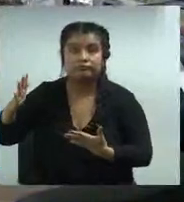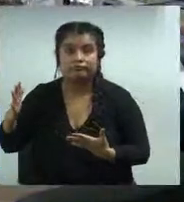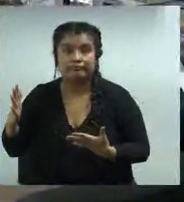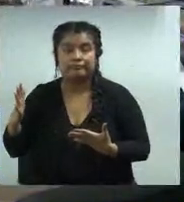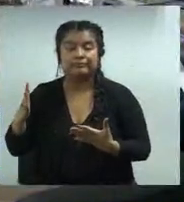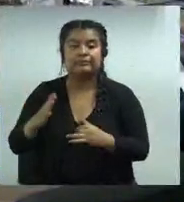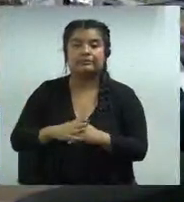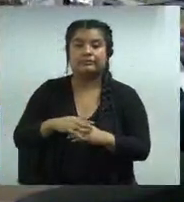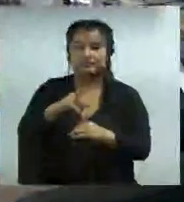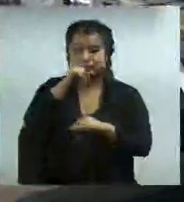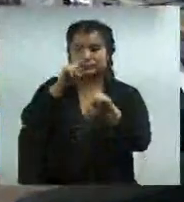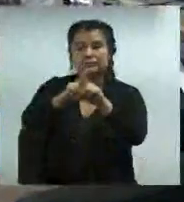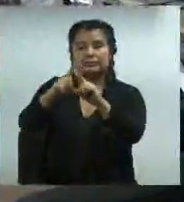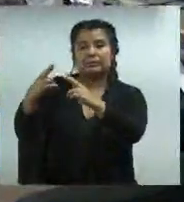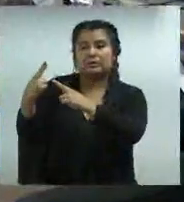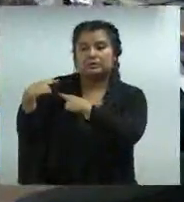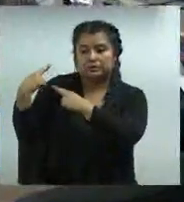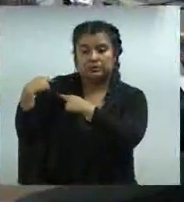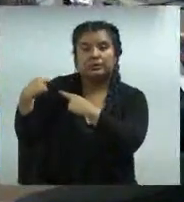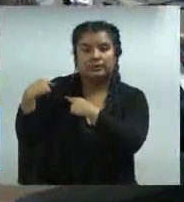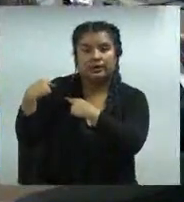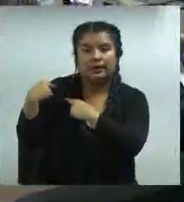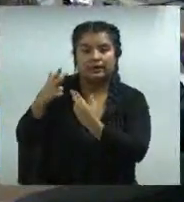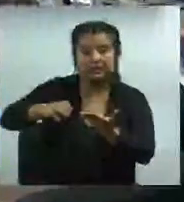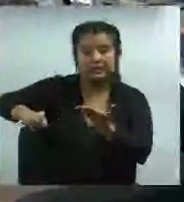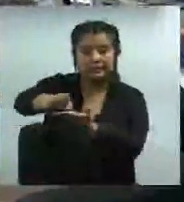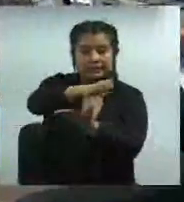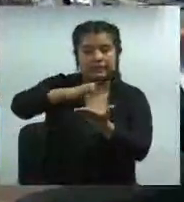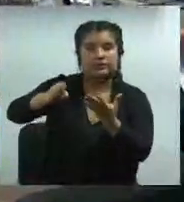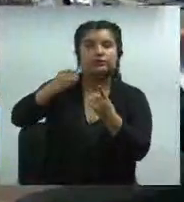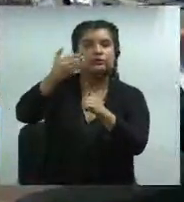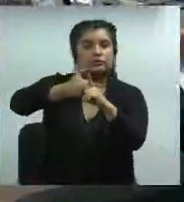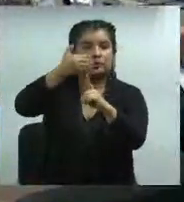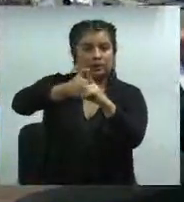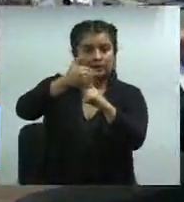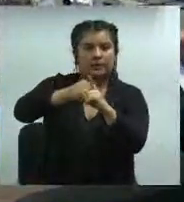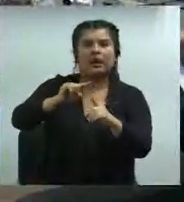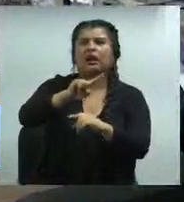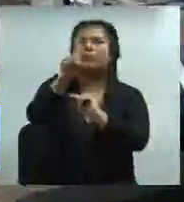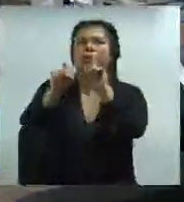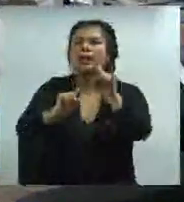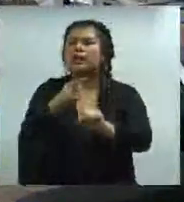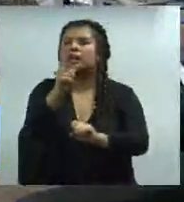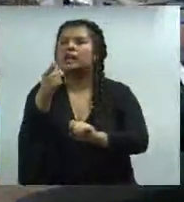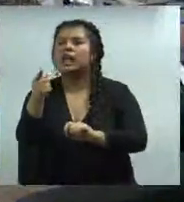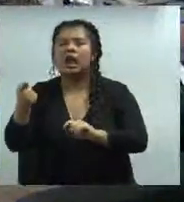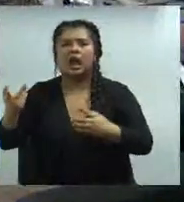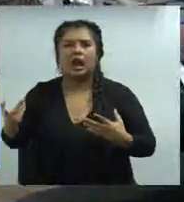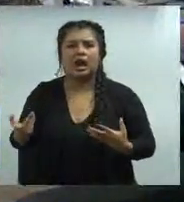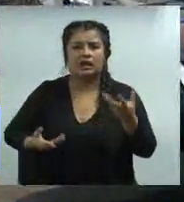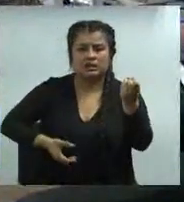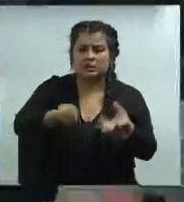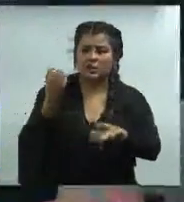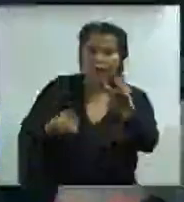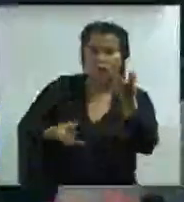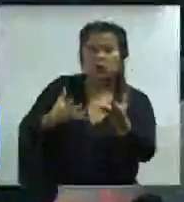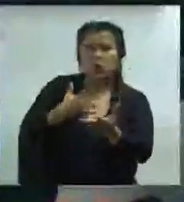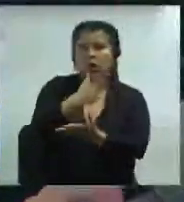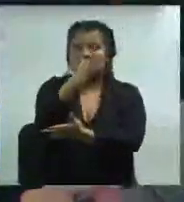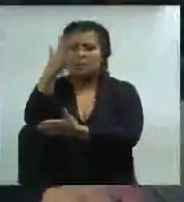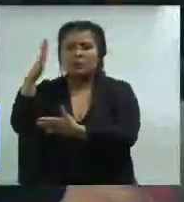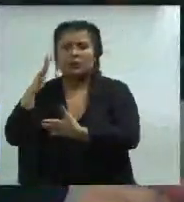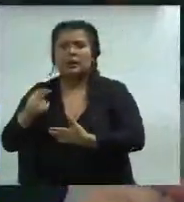responsabilizar al Estado de estos grandes problemas. ¿Quién votó el bosque? ¿Quién es el dueño de la tierra en este